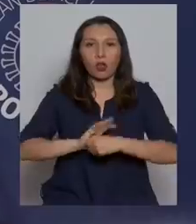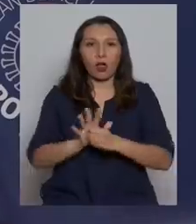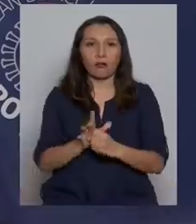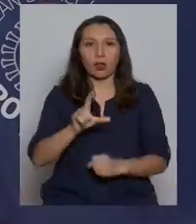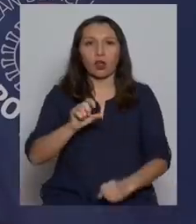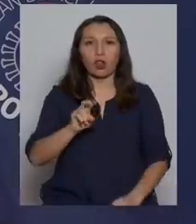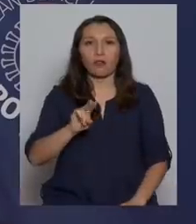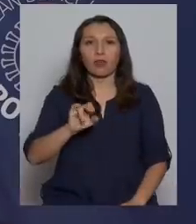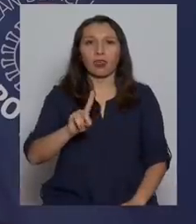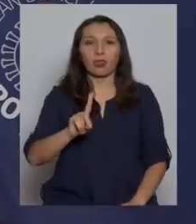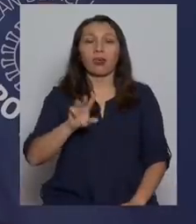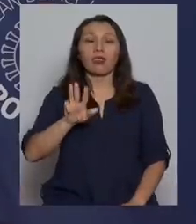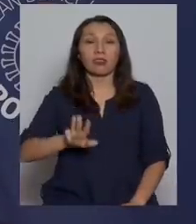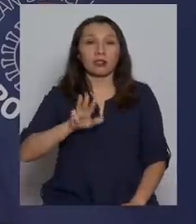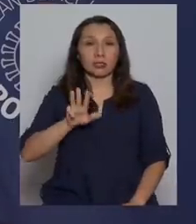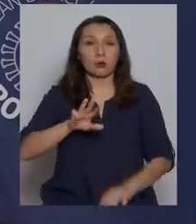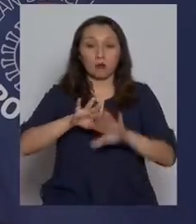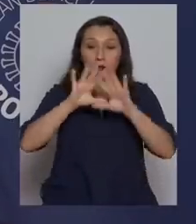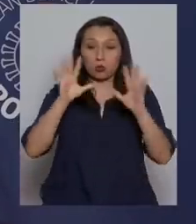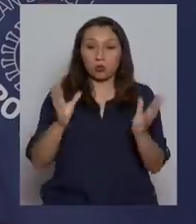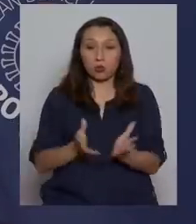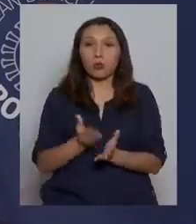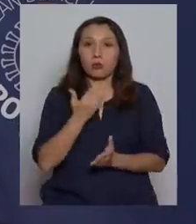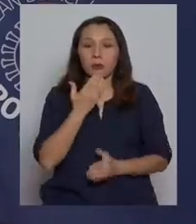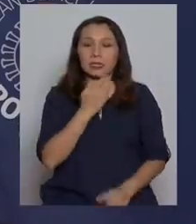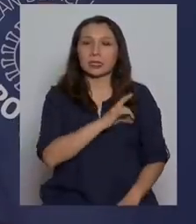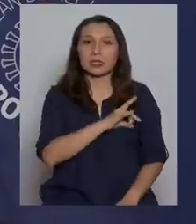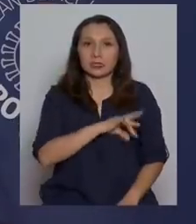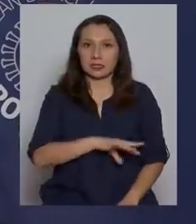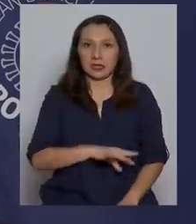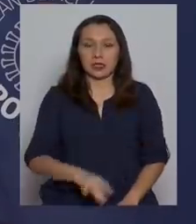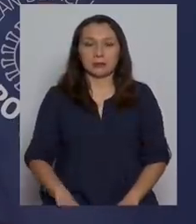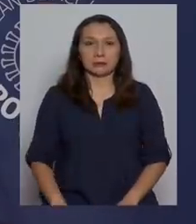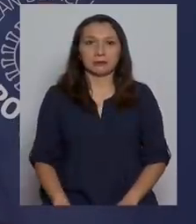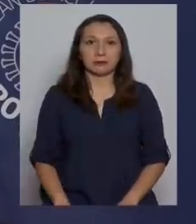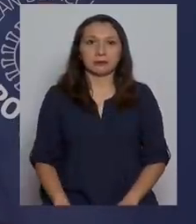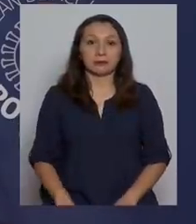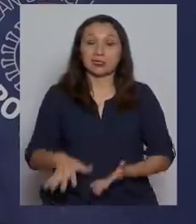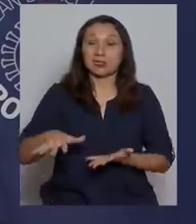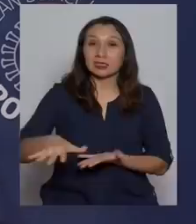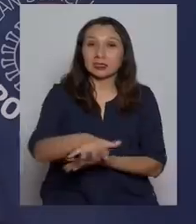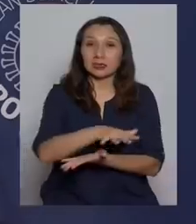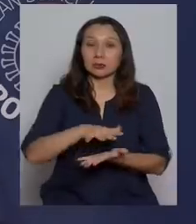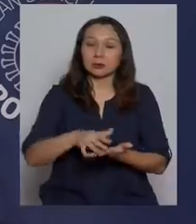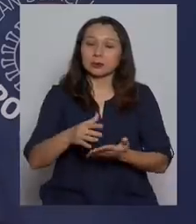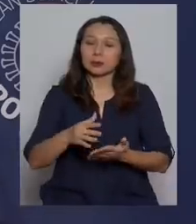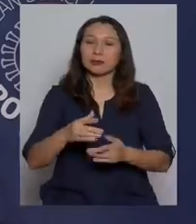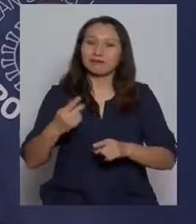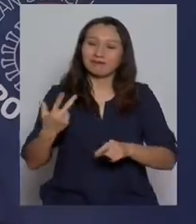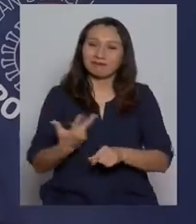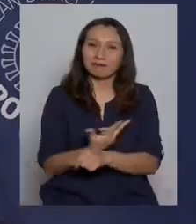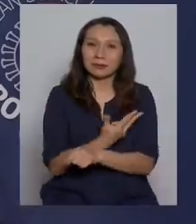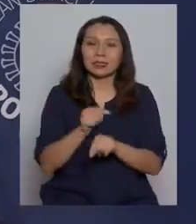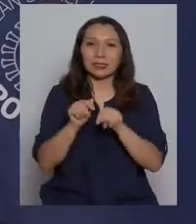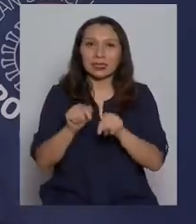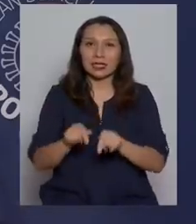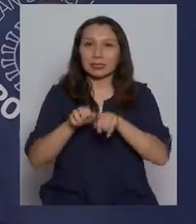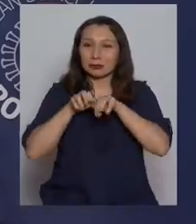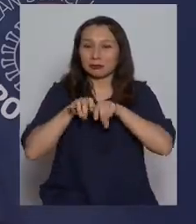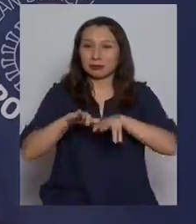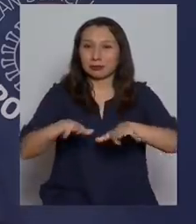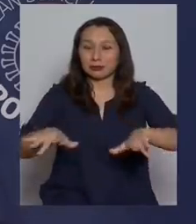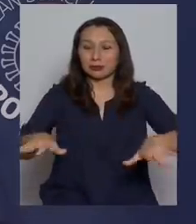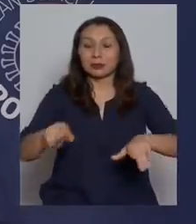coronavirus COVID-19 en el mundo y en Chile. La situación, desafortunadamente, de esta